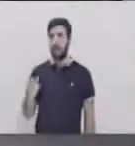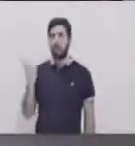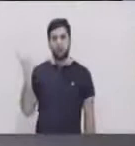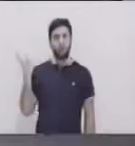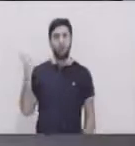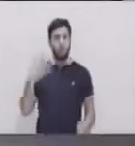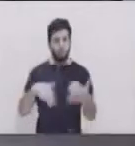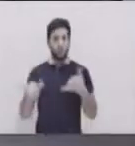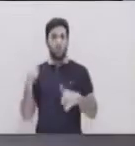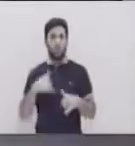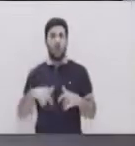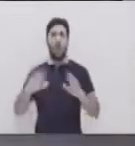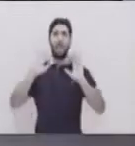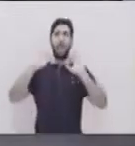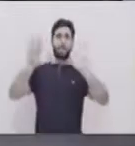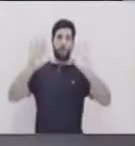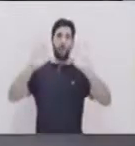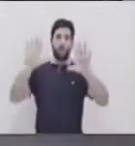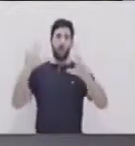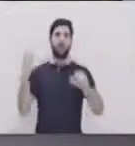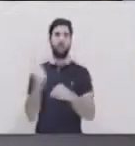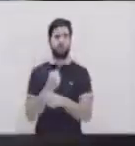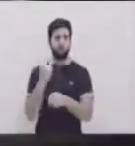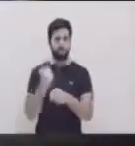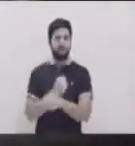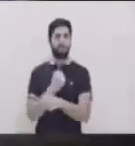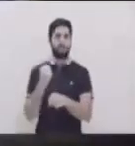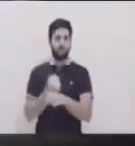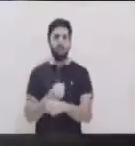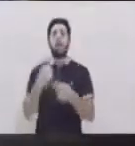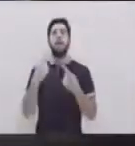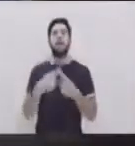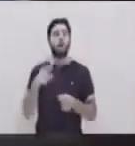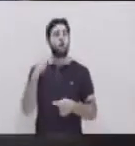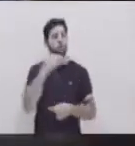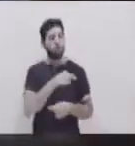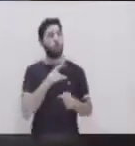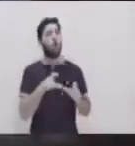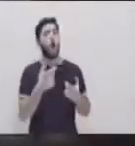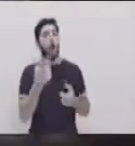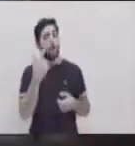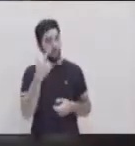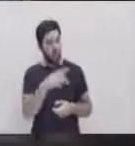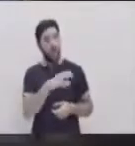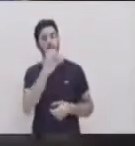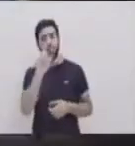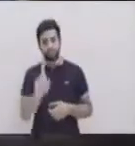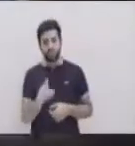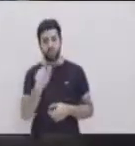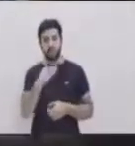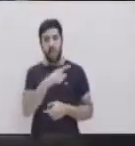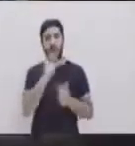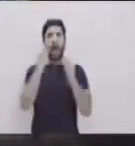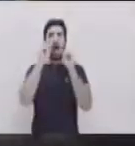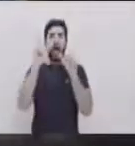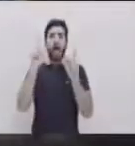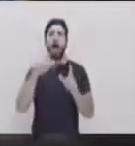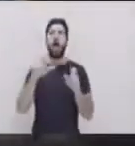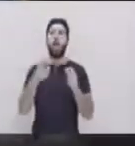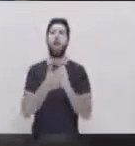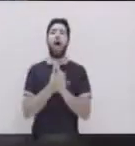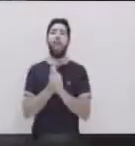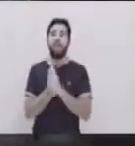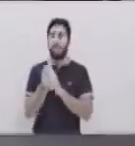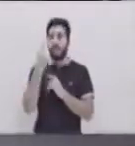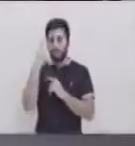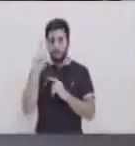sé que juegas voleibol y que lo has practicado desde bastante joven, pero quisiera saber cómo descubriste que este deporte te gustaba y cómo descubriste que